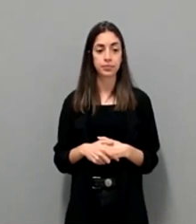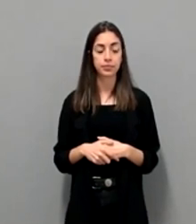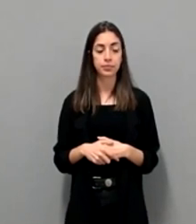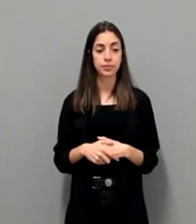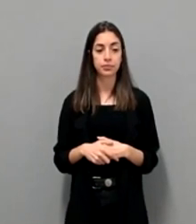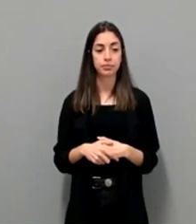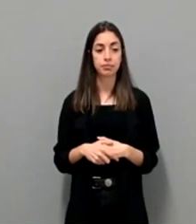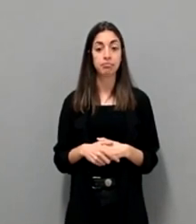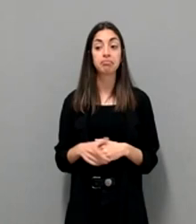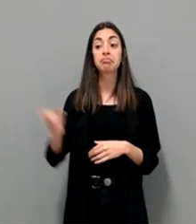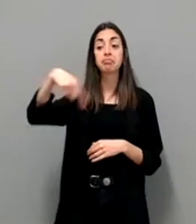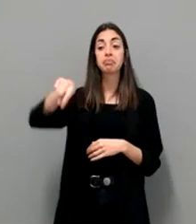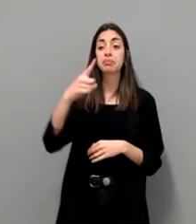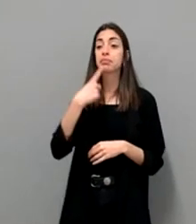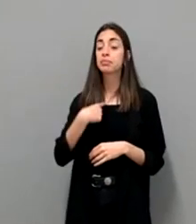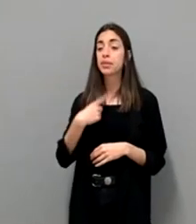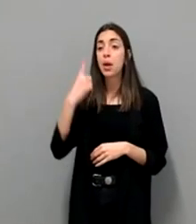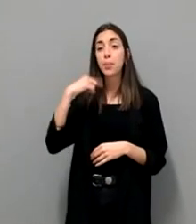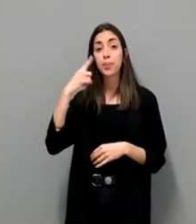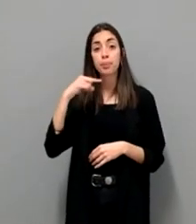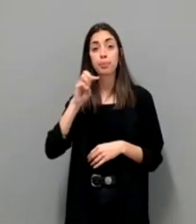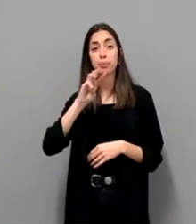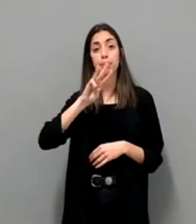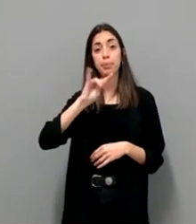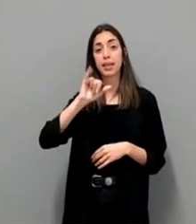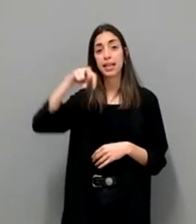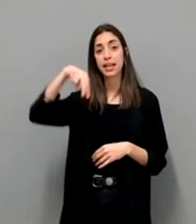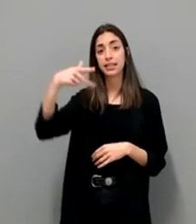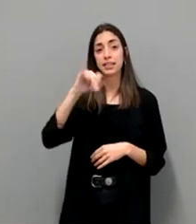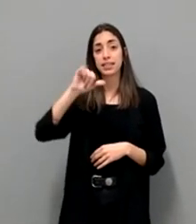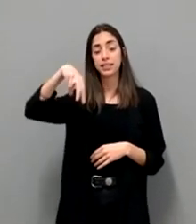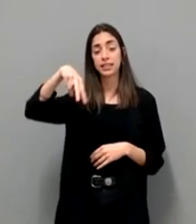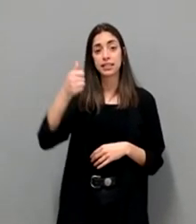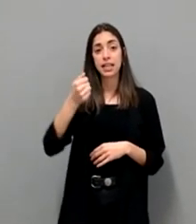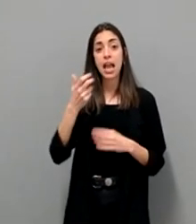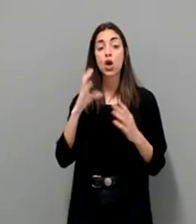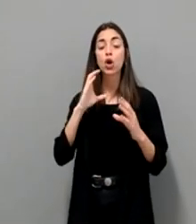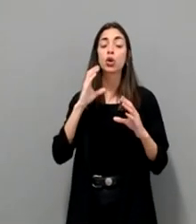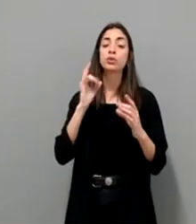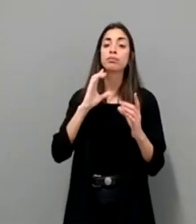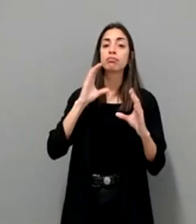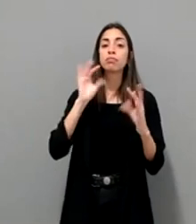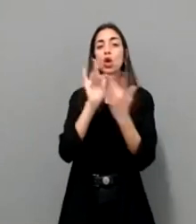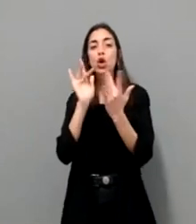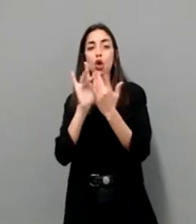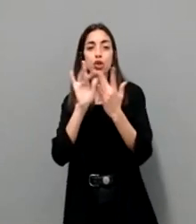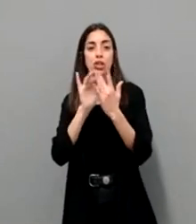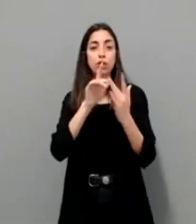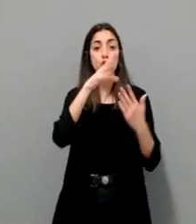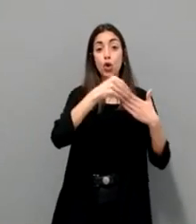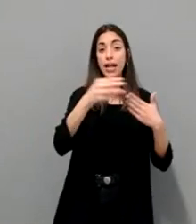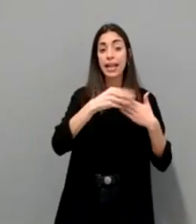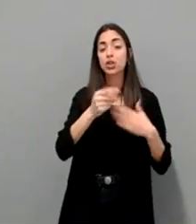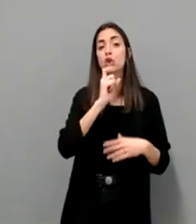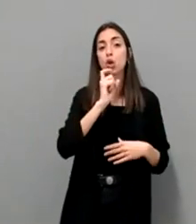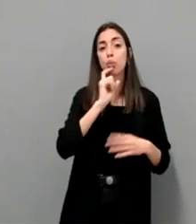Me dijeron que el Banco Pichincha se comunica con sus clientes por teléfono, no por correo electrónico.